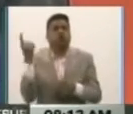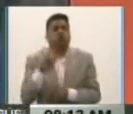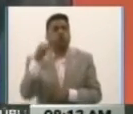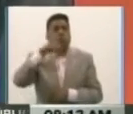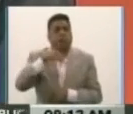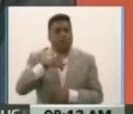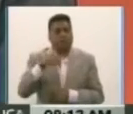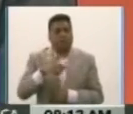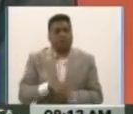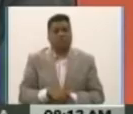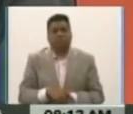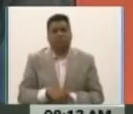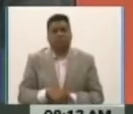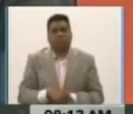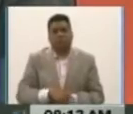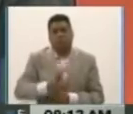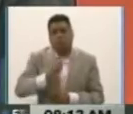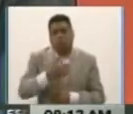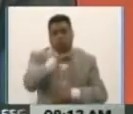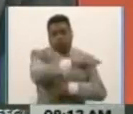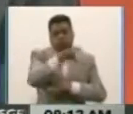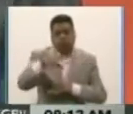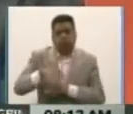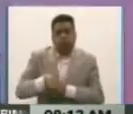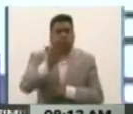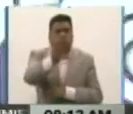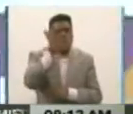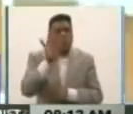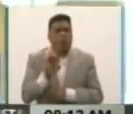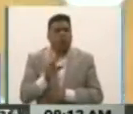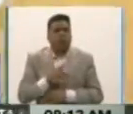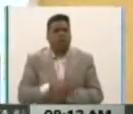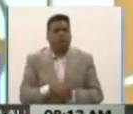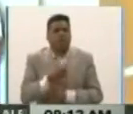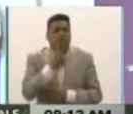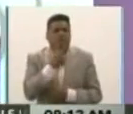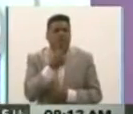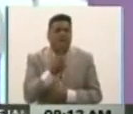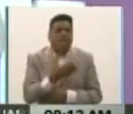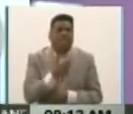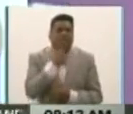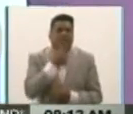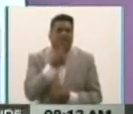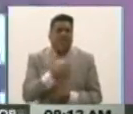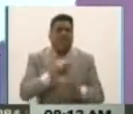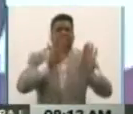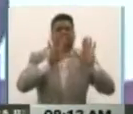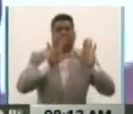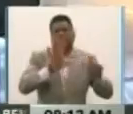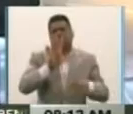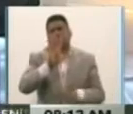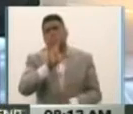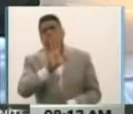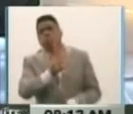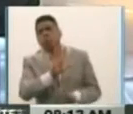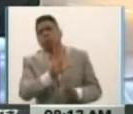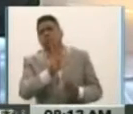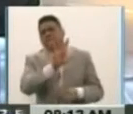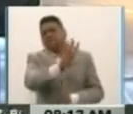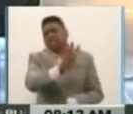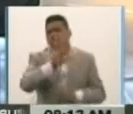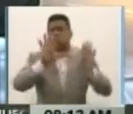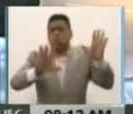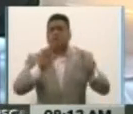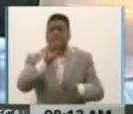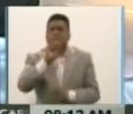de las regiones. La audición es muy sencilla, es un monólogo de entre 5 y 10 minutos con una prueba vocal y tenemos un jurado además